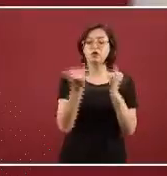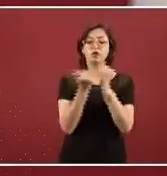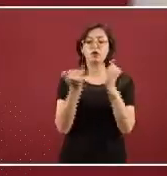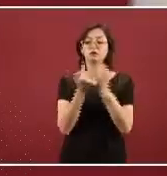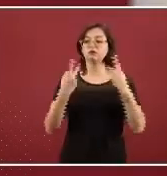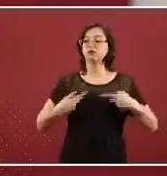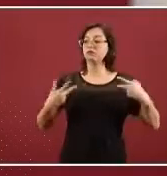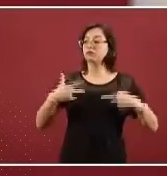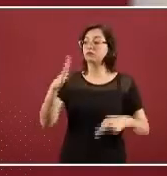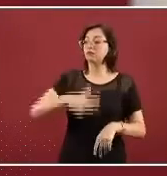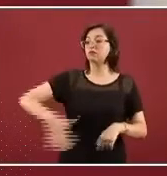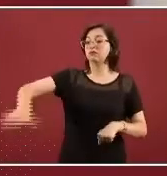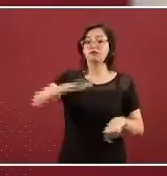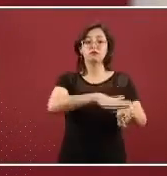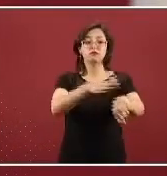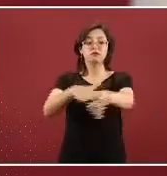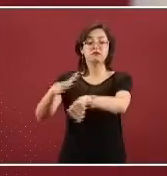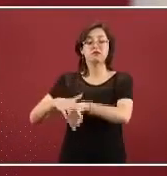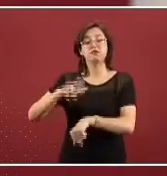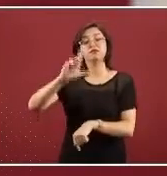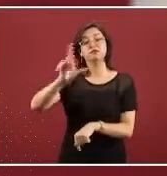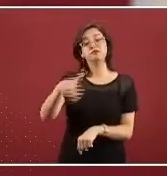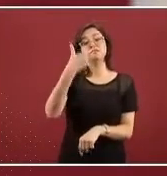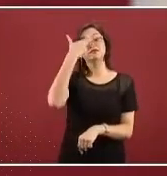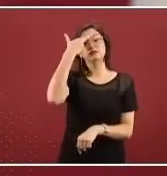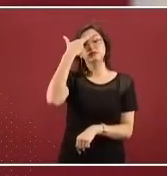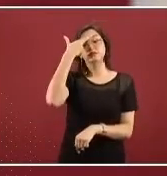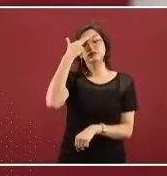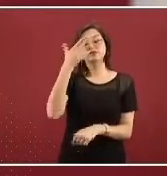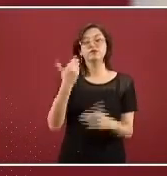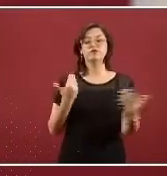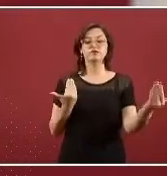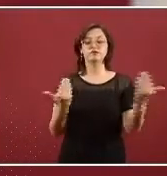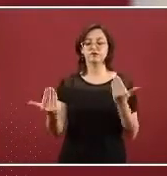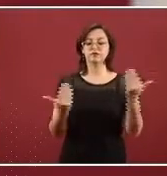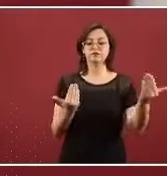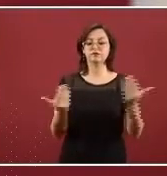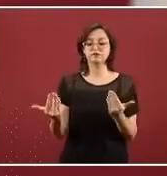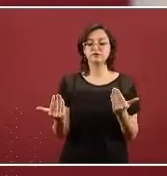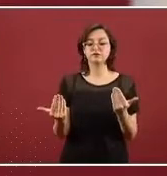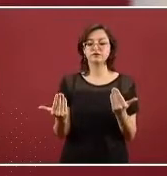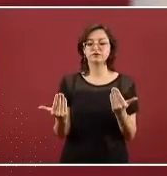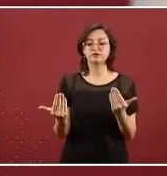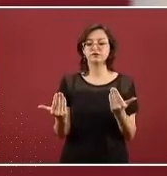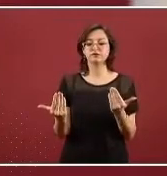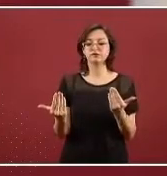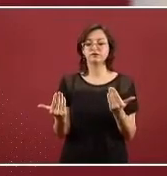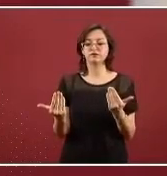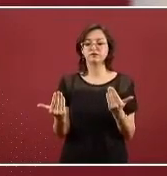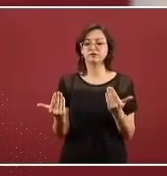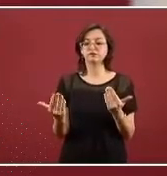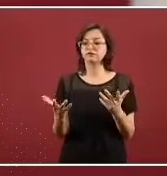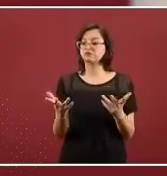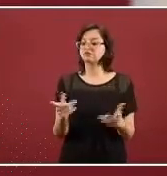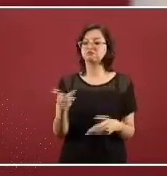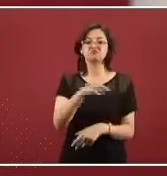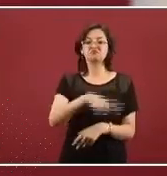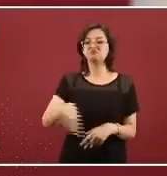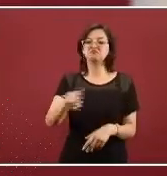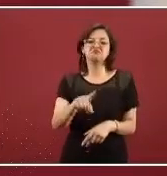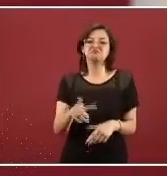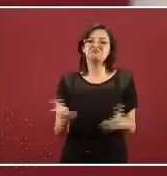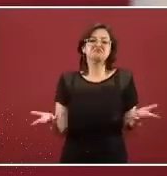hemos explicado también en otras ocasiones, que es la comparación de lo que ocurriría si no hacemos